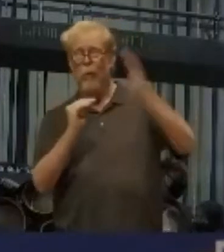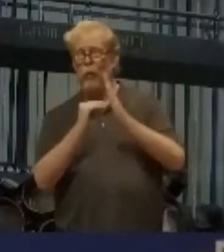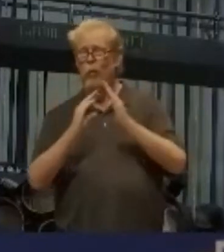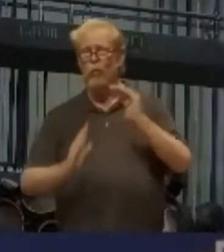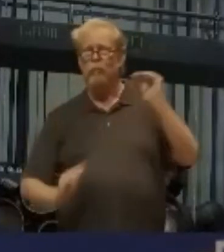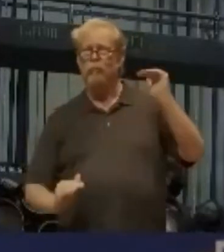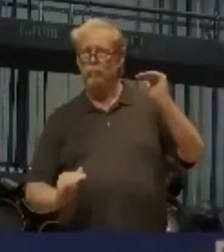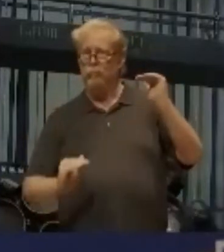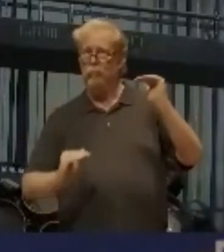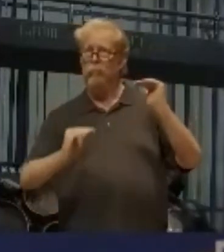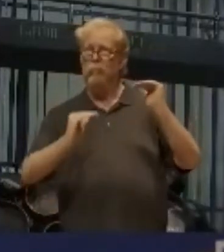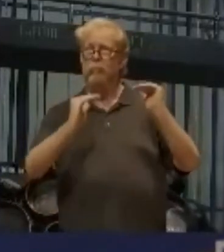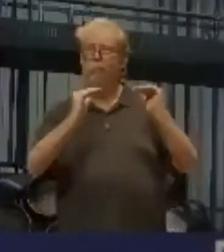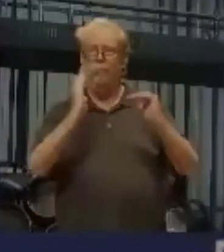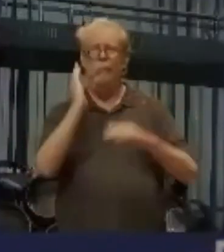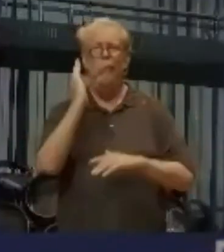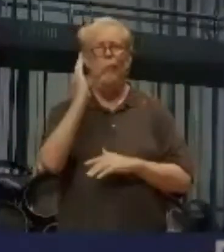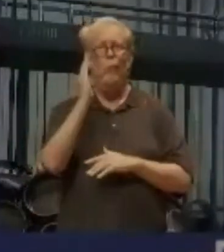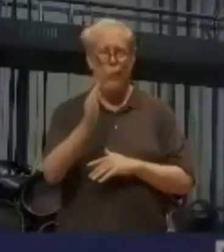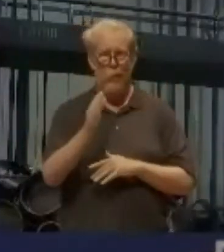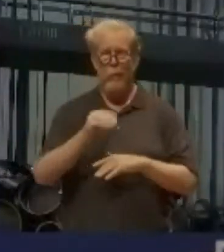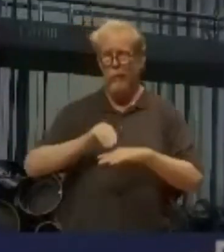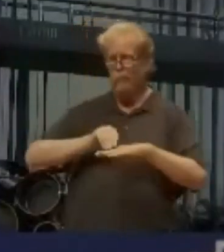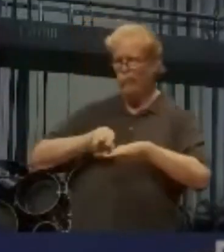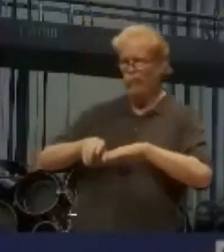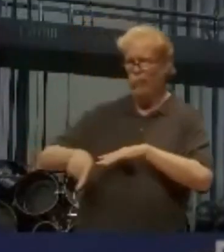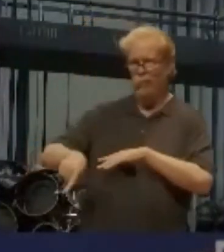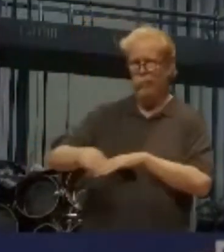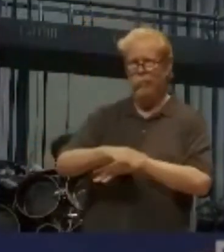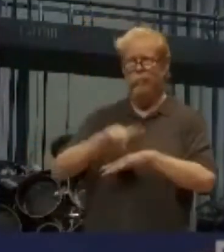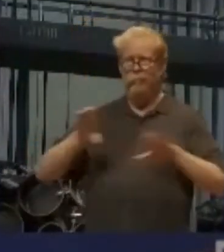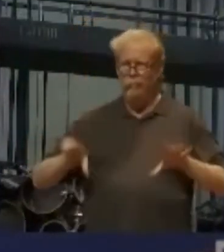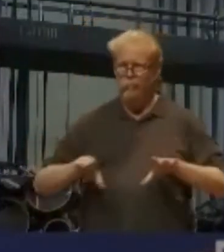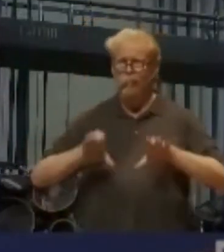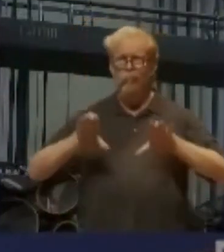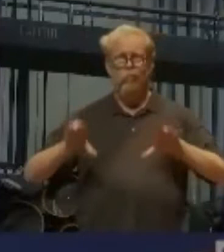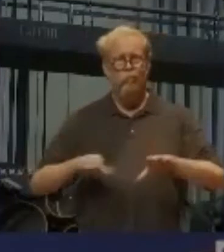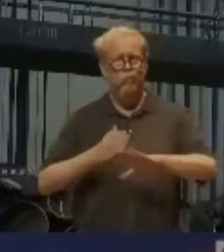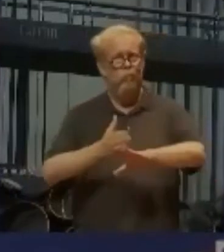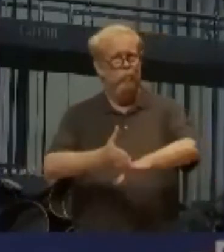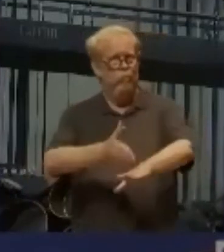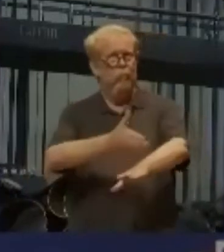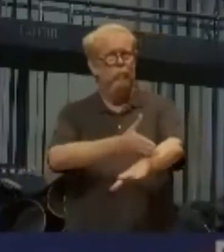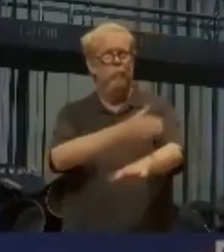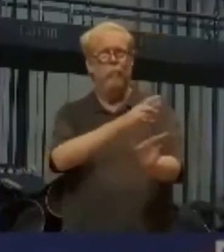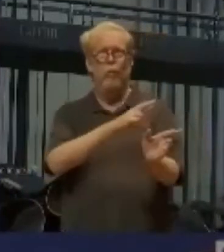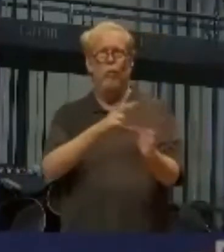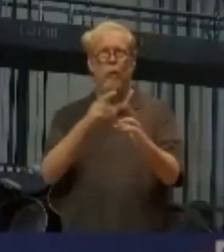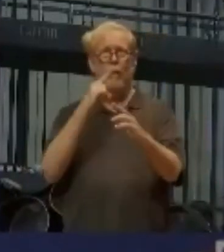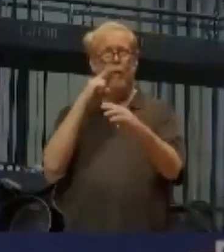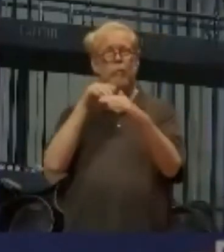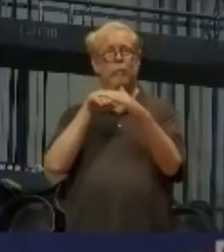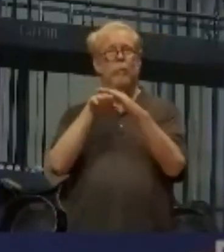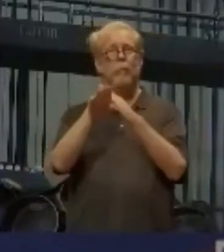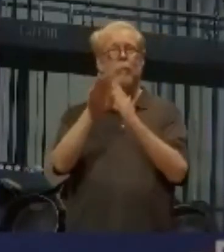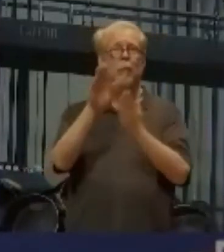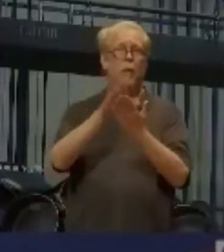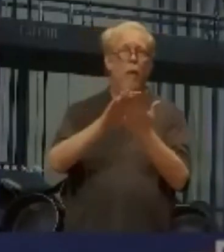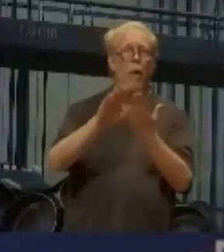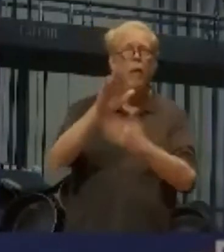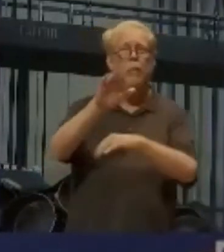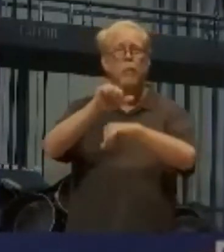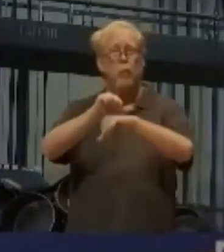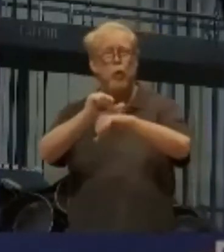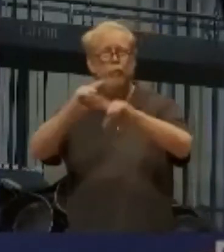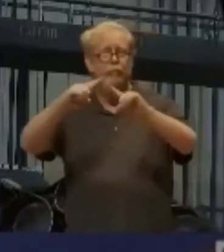si nosotros les establecemos metas más altas para poder aspirar y desempeñarse a niveles más altos y para que estén preparados para el college y